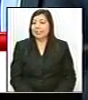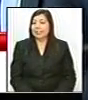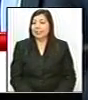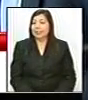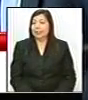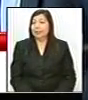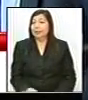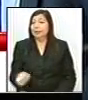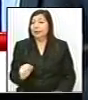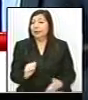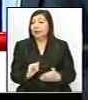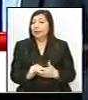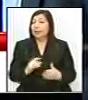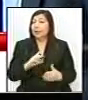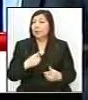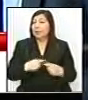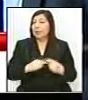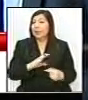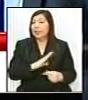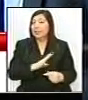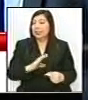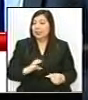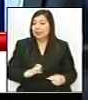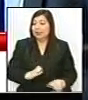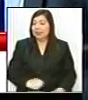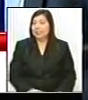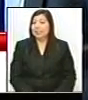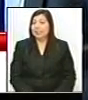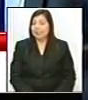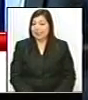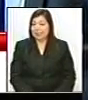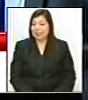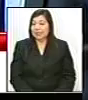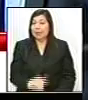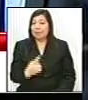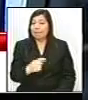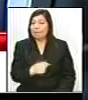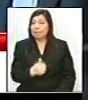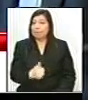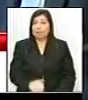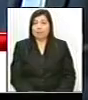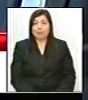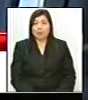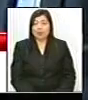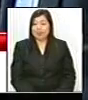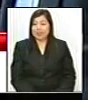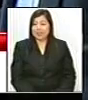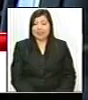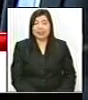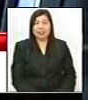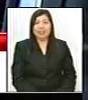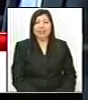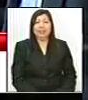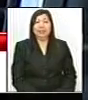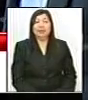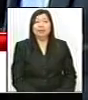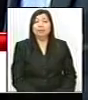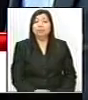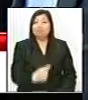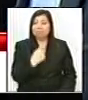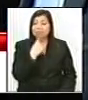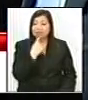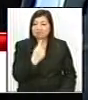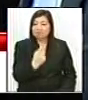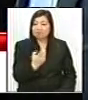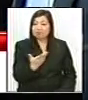de los servicios que viene el Estado a los formales. Por otro lado, presidente, quería decirle al señor